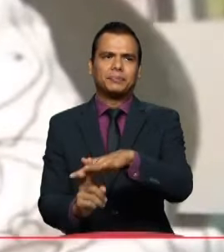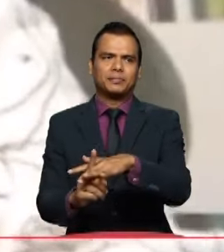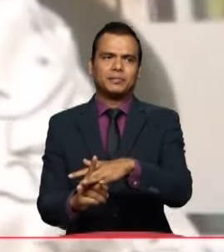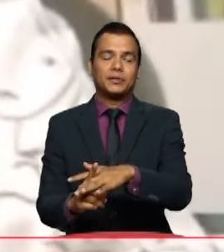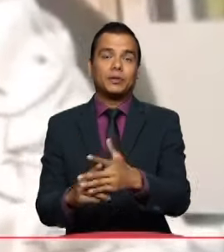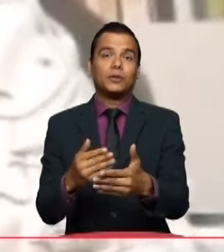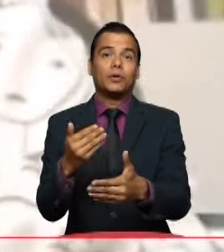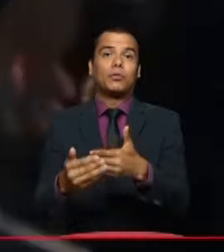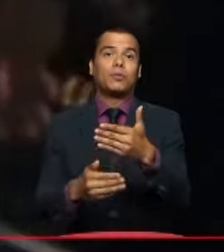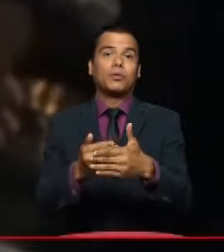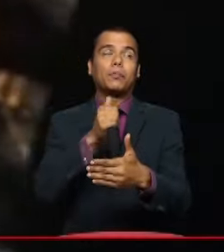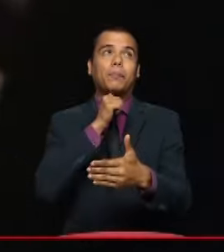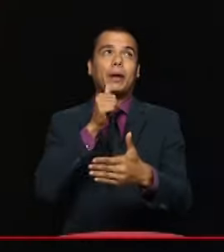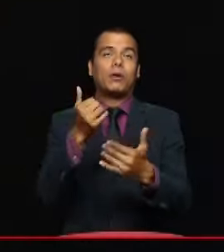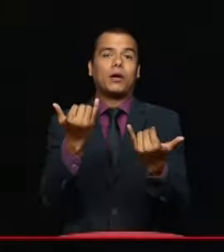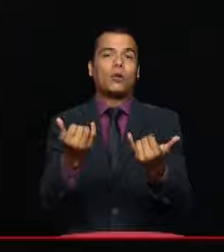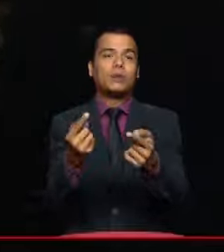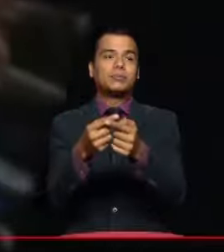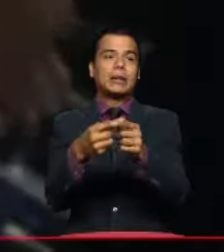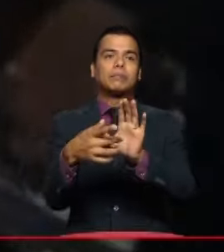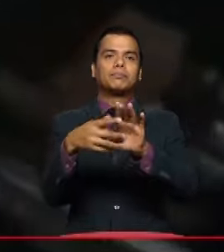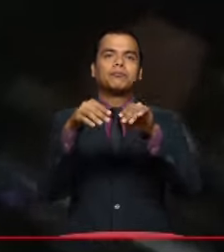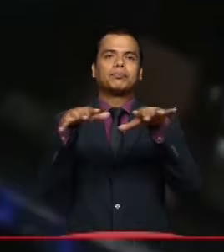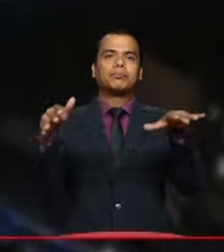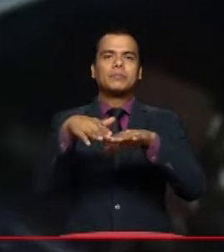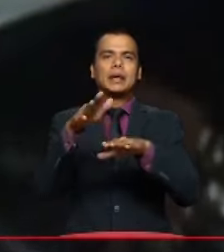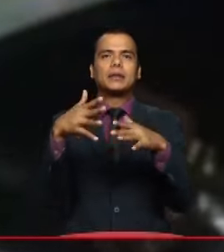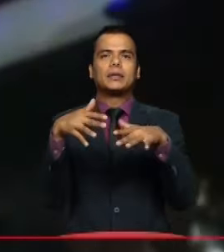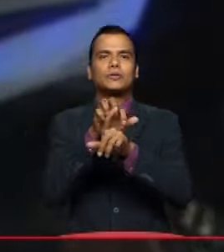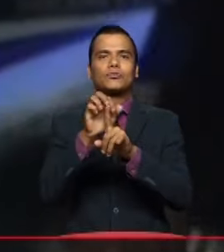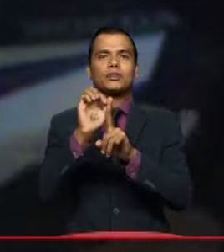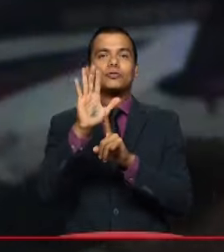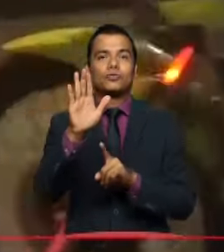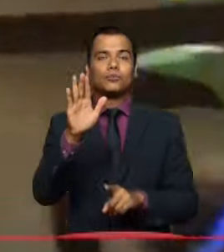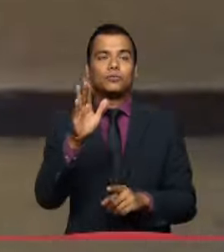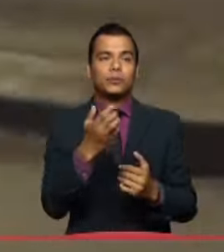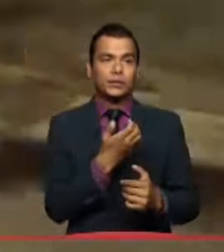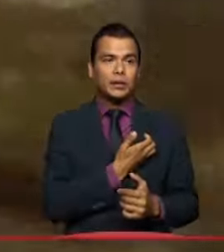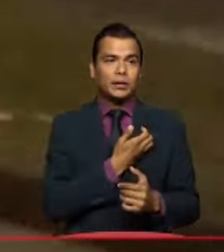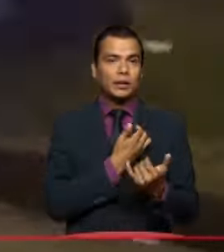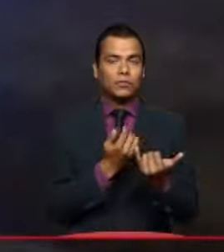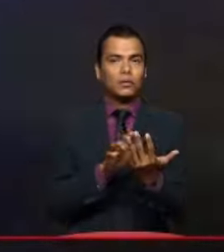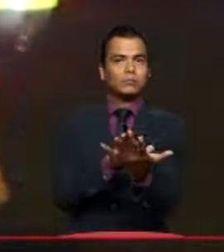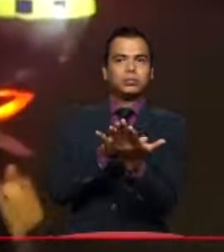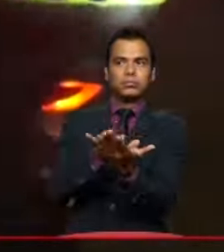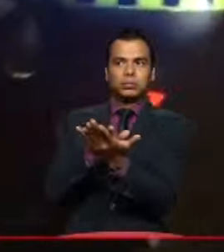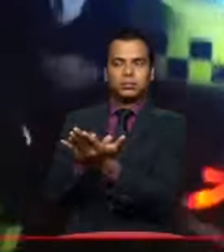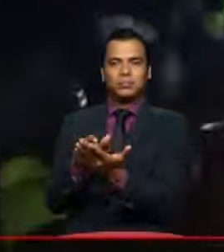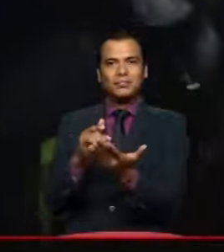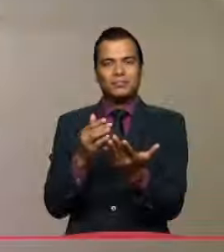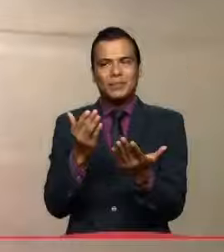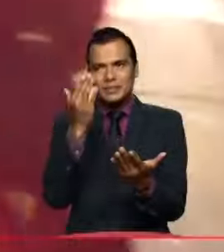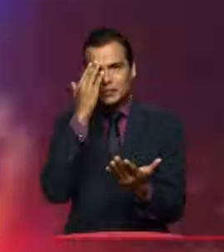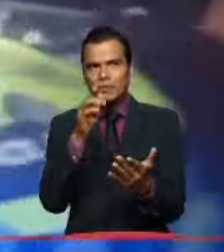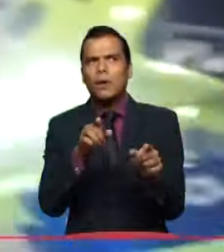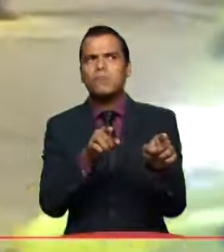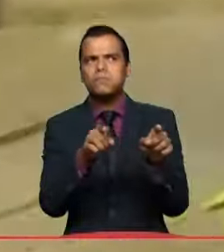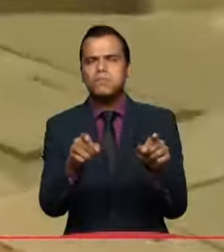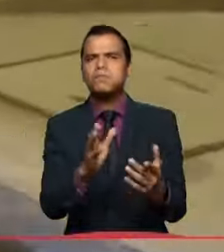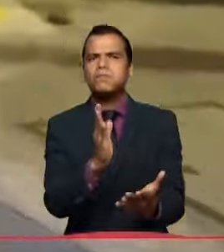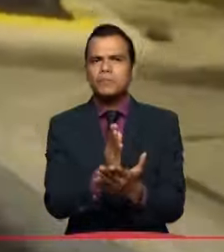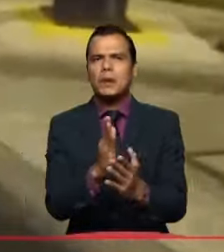se viralizan más. Ante este panorama, la Alcaldía Distrital busca atender los puntos más neurálgicos por medio